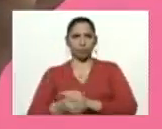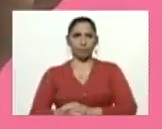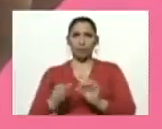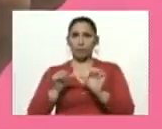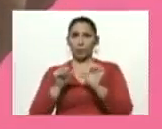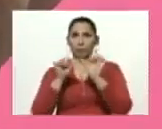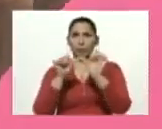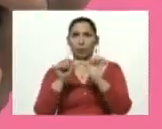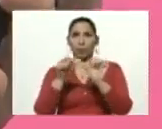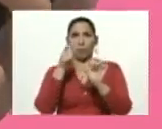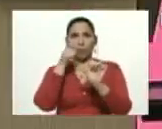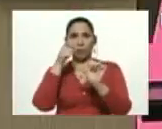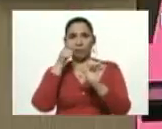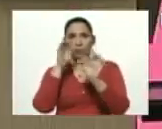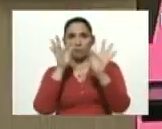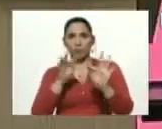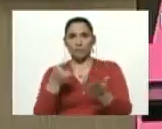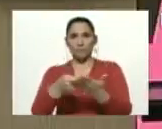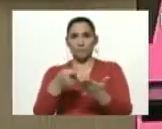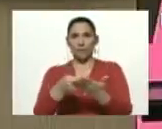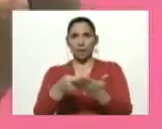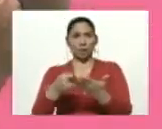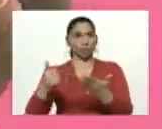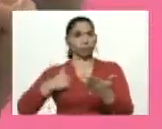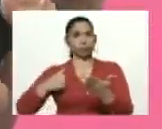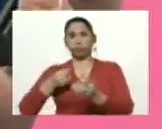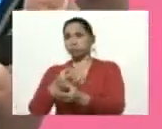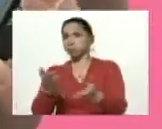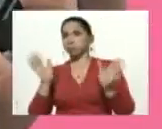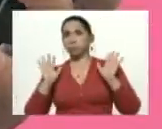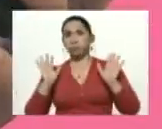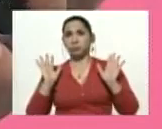continúo la operación, forma de pago, la que ustedes deseen,